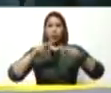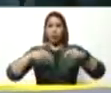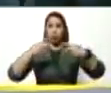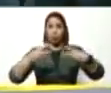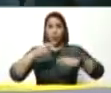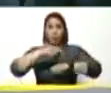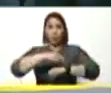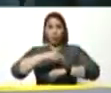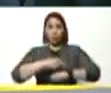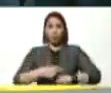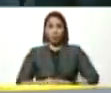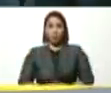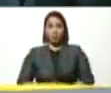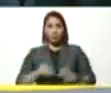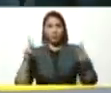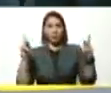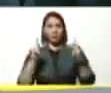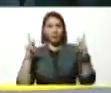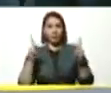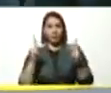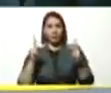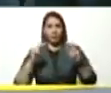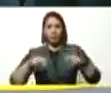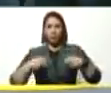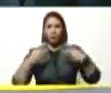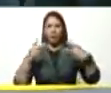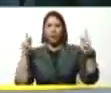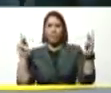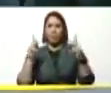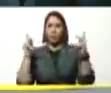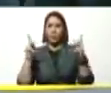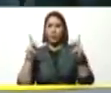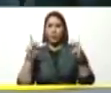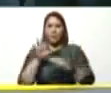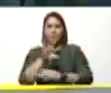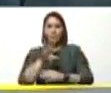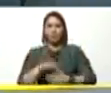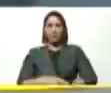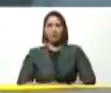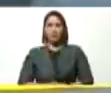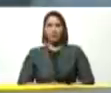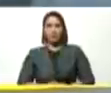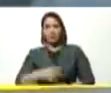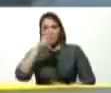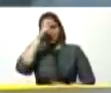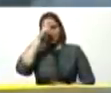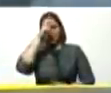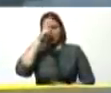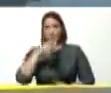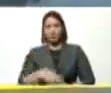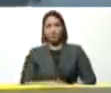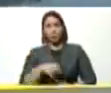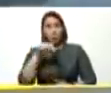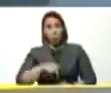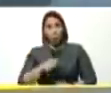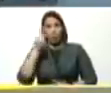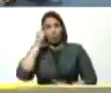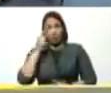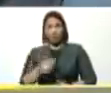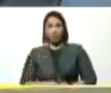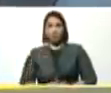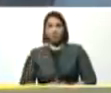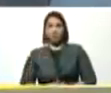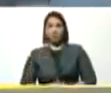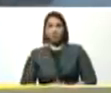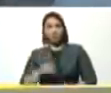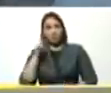época de prosperidad, de nueva prosperidad para la patria. Falcón, hoy día en que